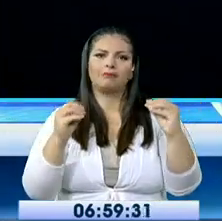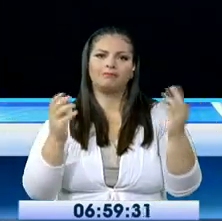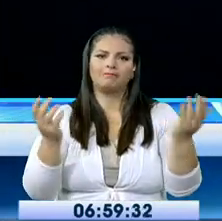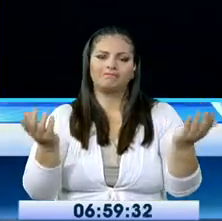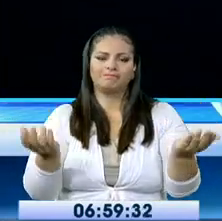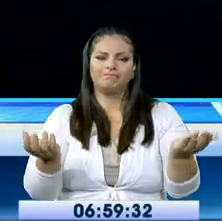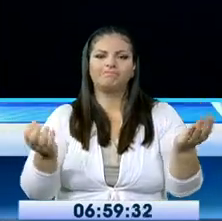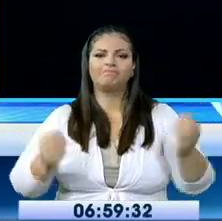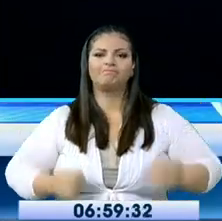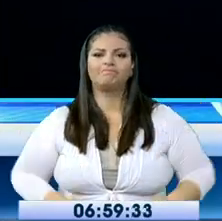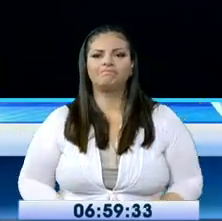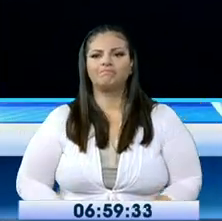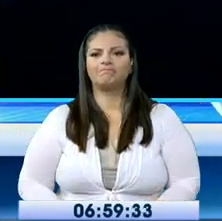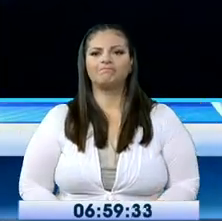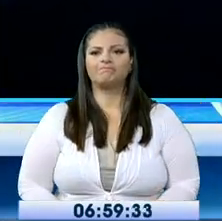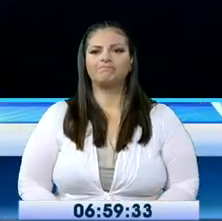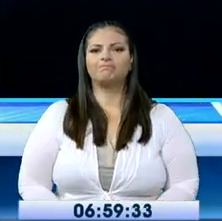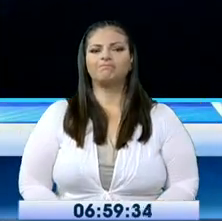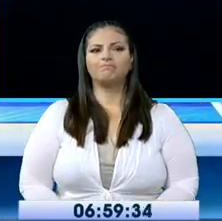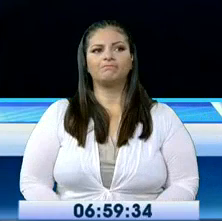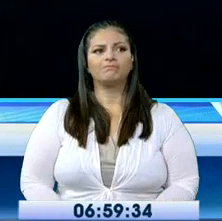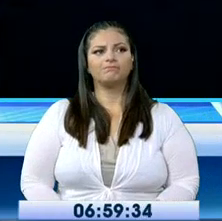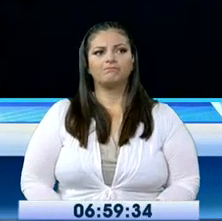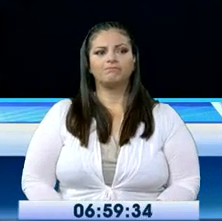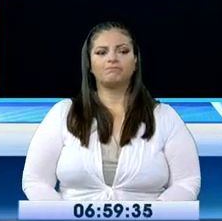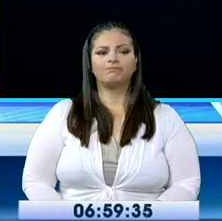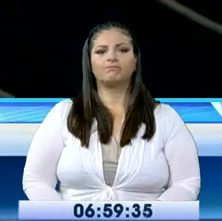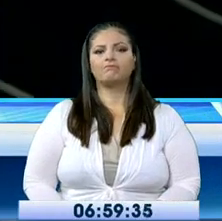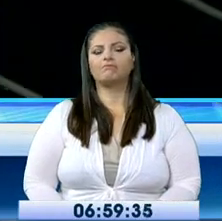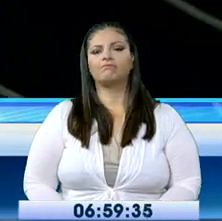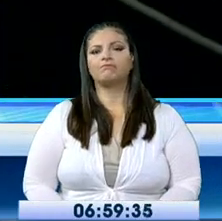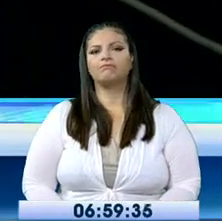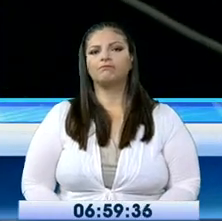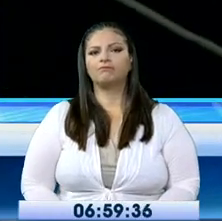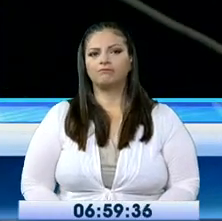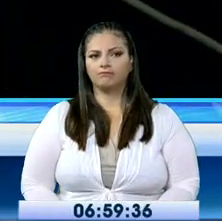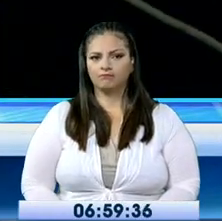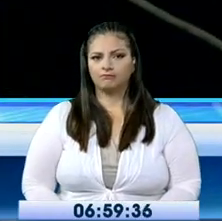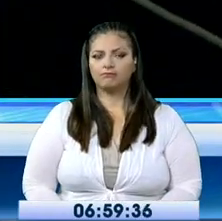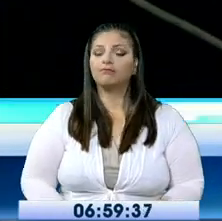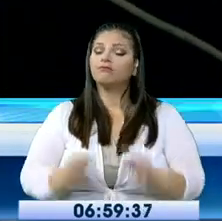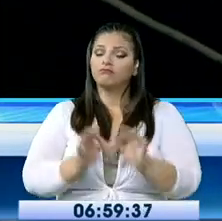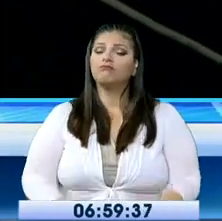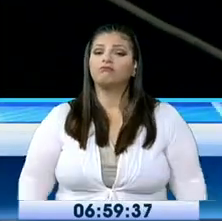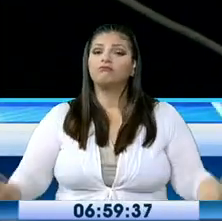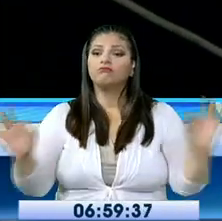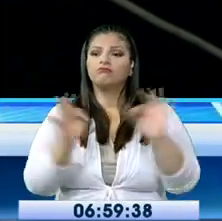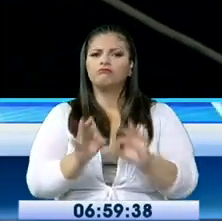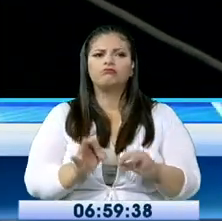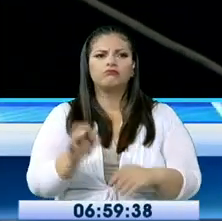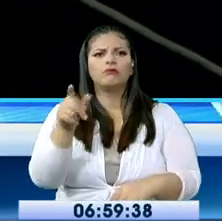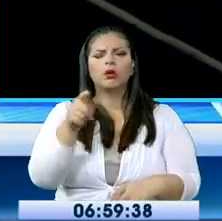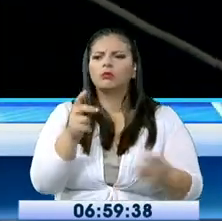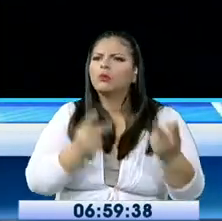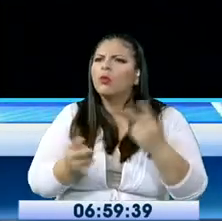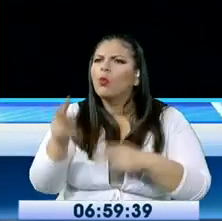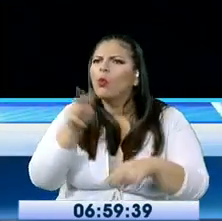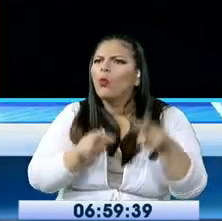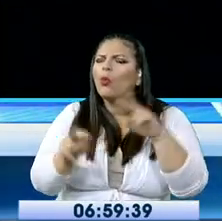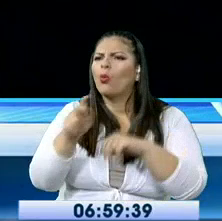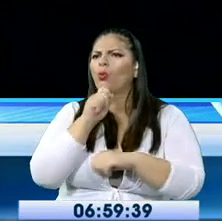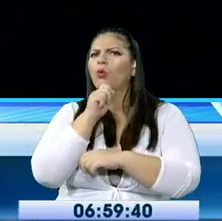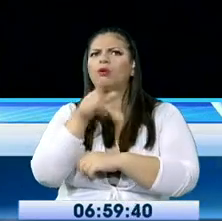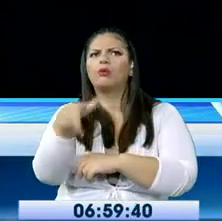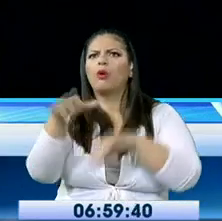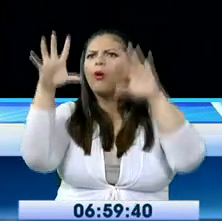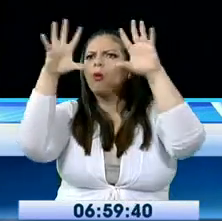Ni tampoco que es el motivo desequilibrante o el detonante. Uh-huh. Pero es necesario porque la delincuencia se aprovecha de todo.